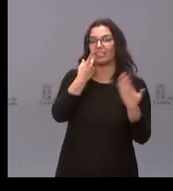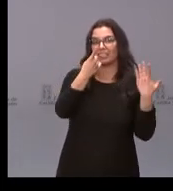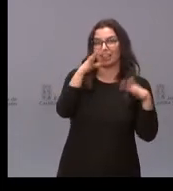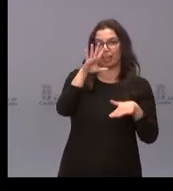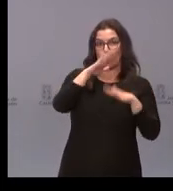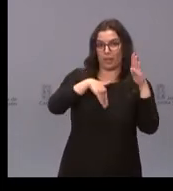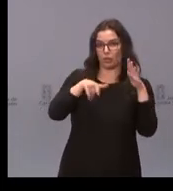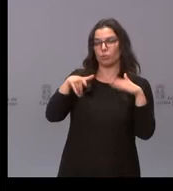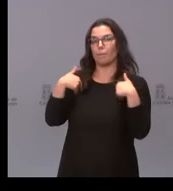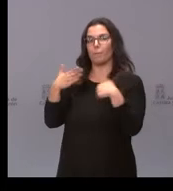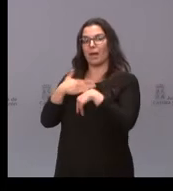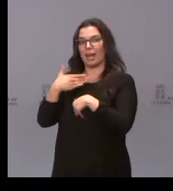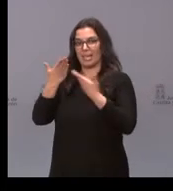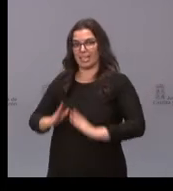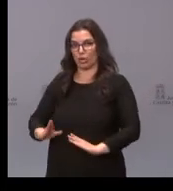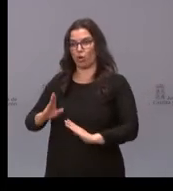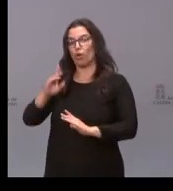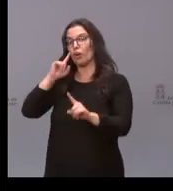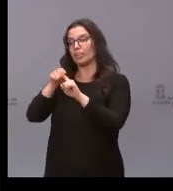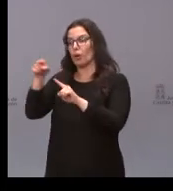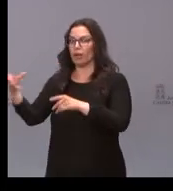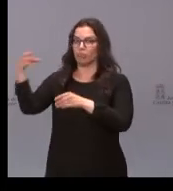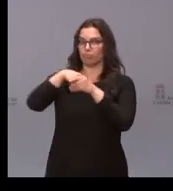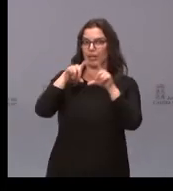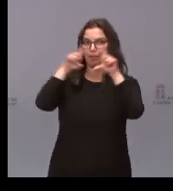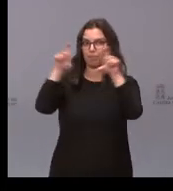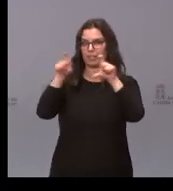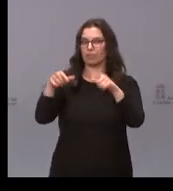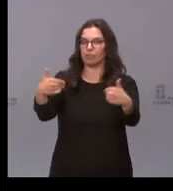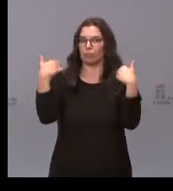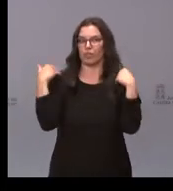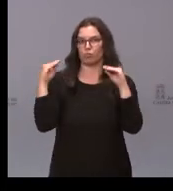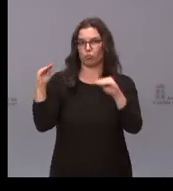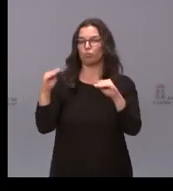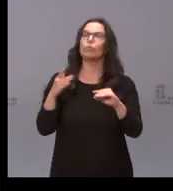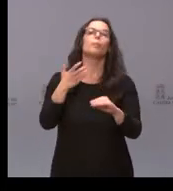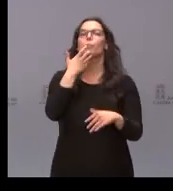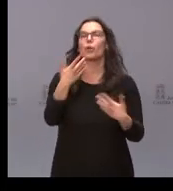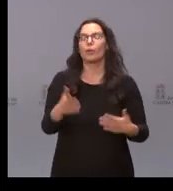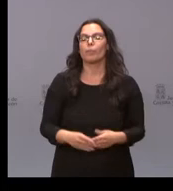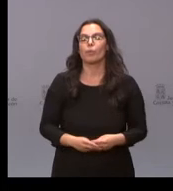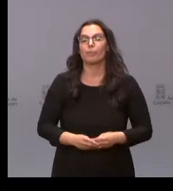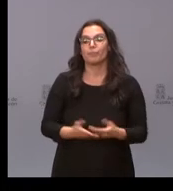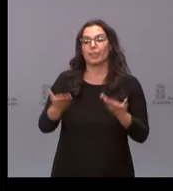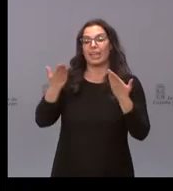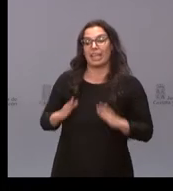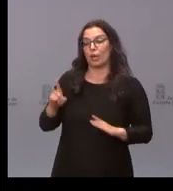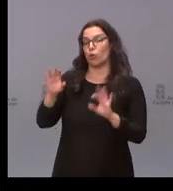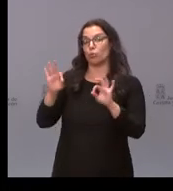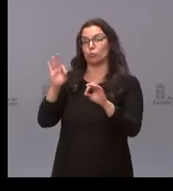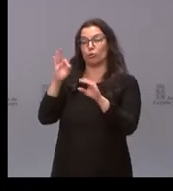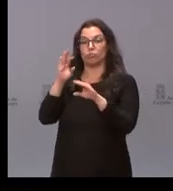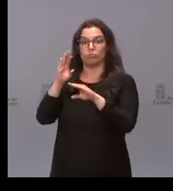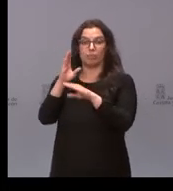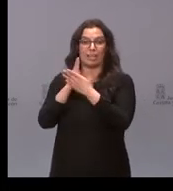con el objeto de que éste se incorpore a la empresa familiar y asuma responsabilidades estamos hablando por ejemplo de que un hijo que acaba su formación y